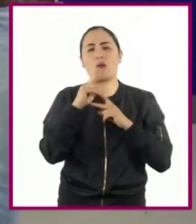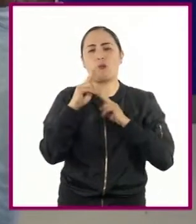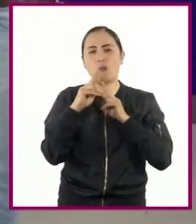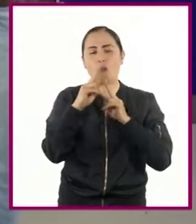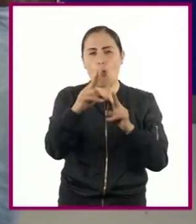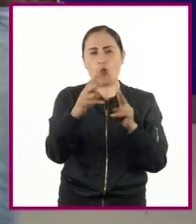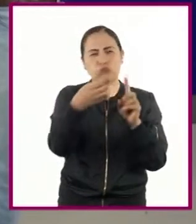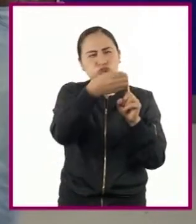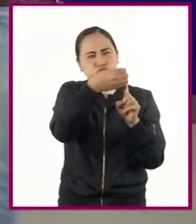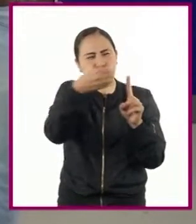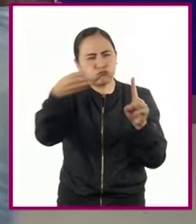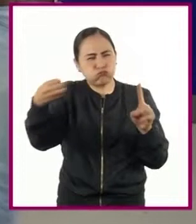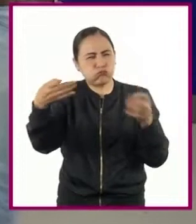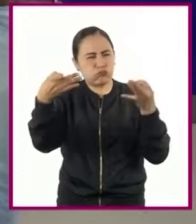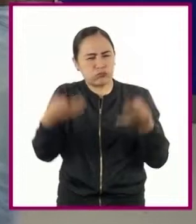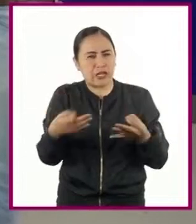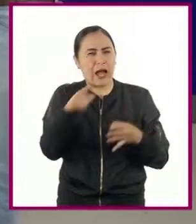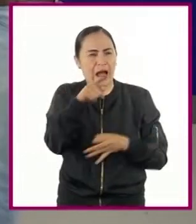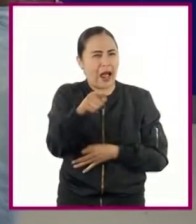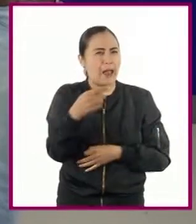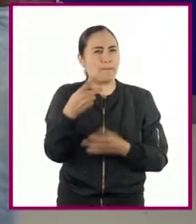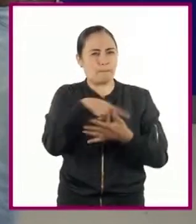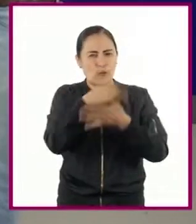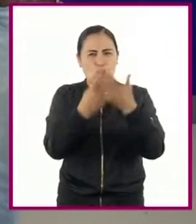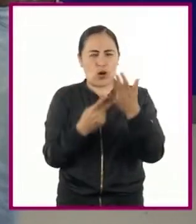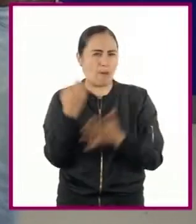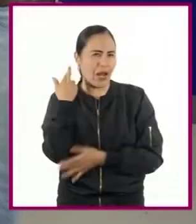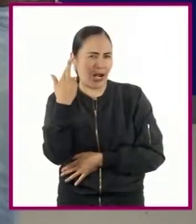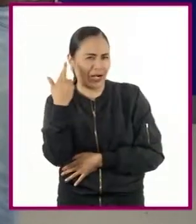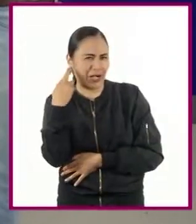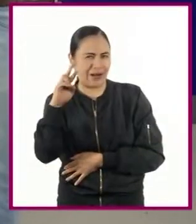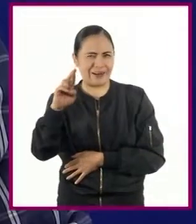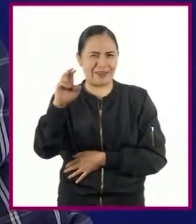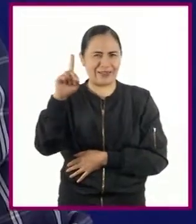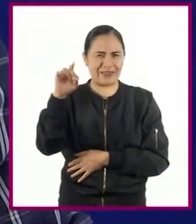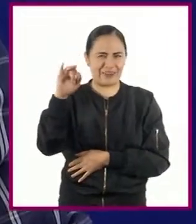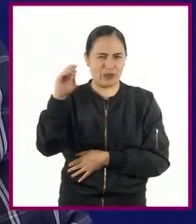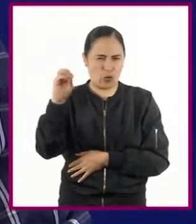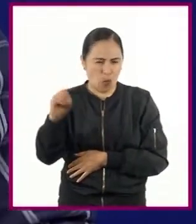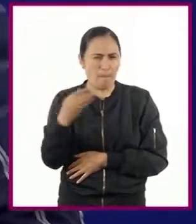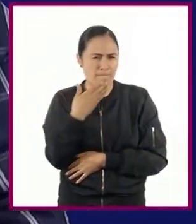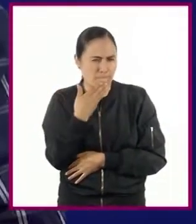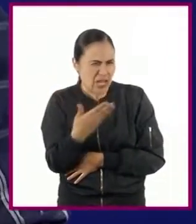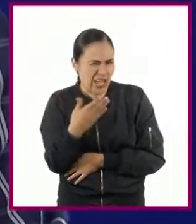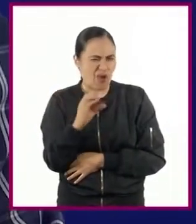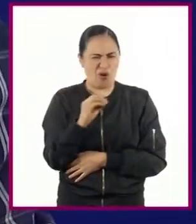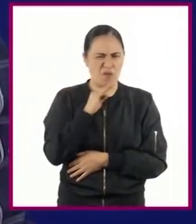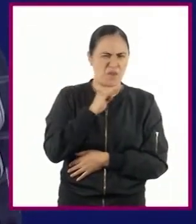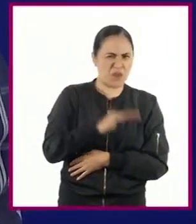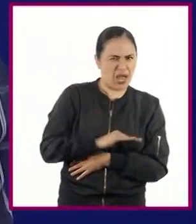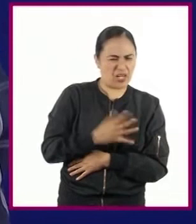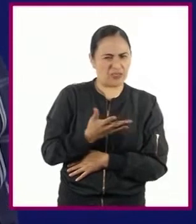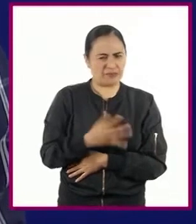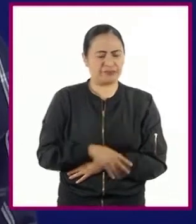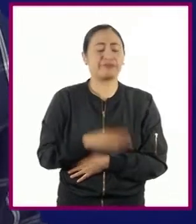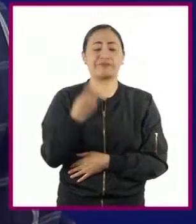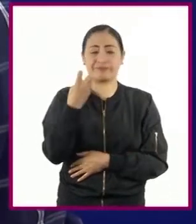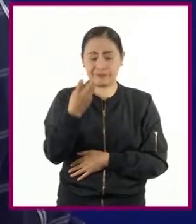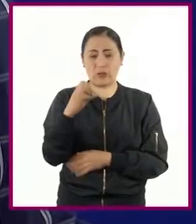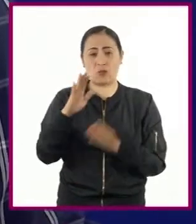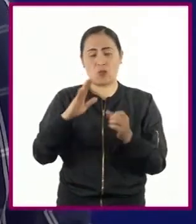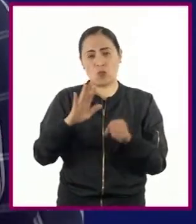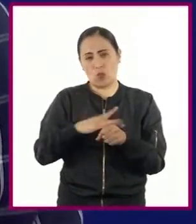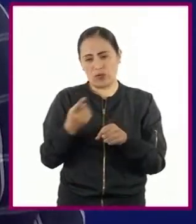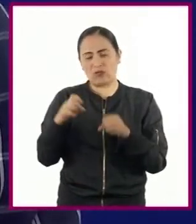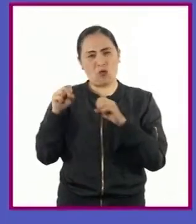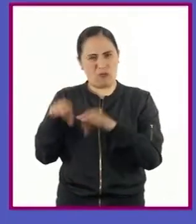podamos valorar a un programa de radio como bueno o no. Claro, por eso es importante que los redactores de los